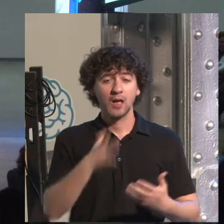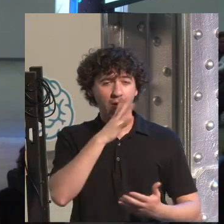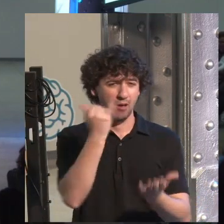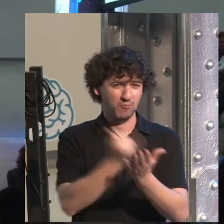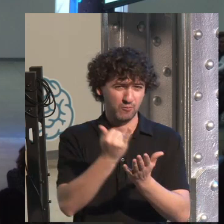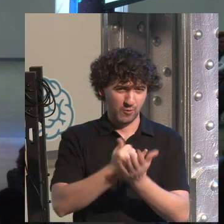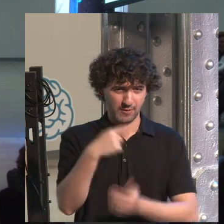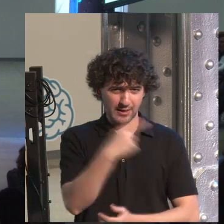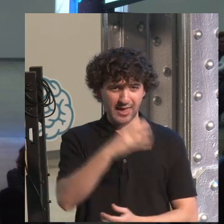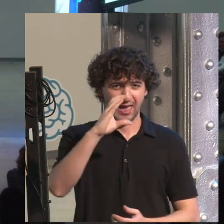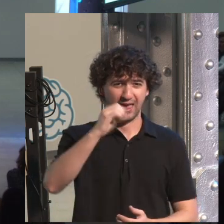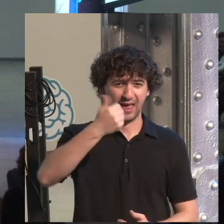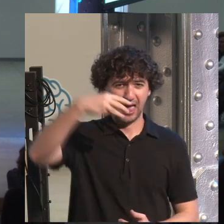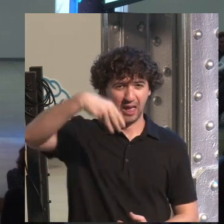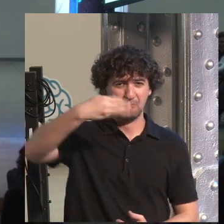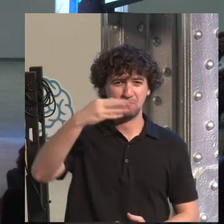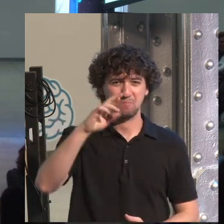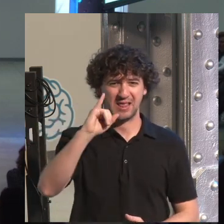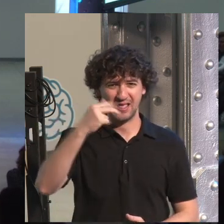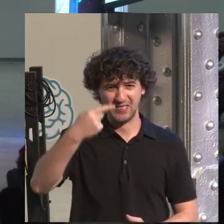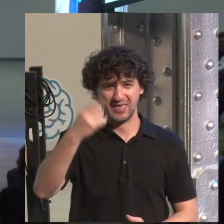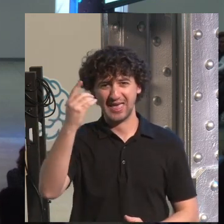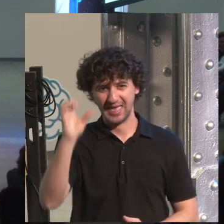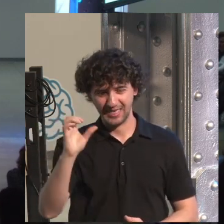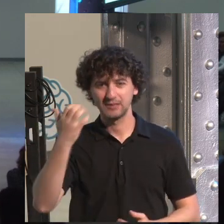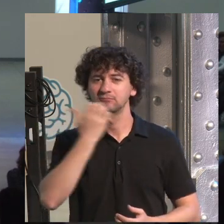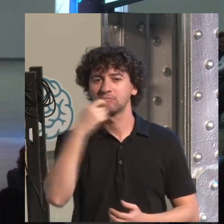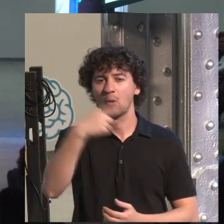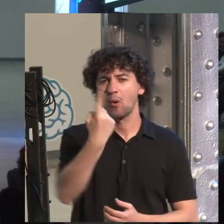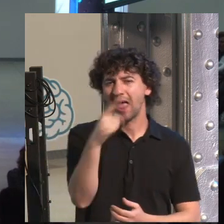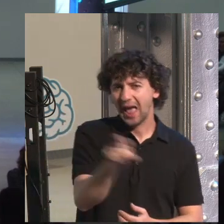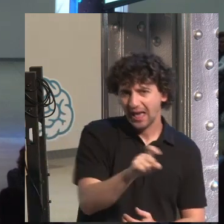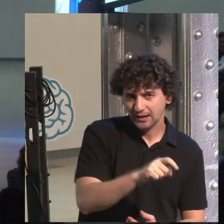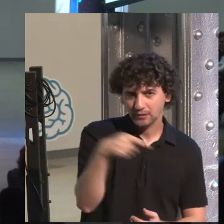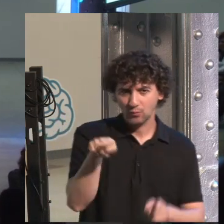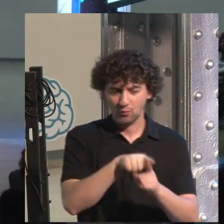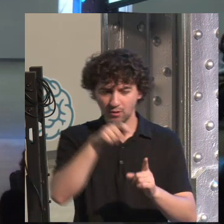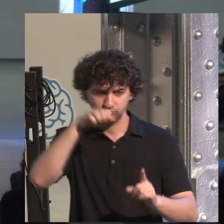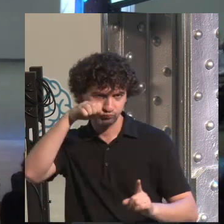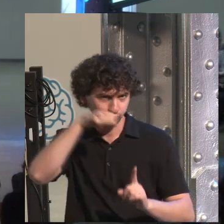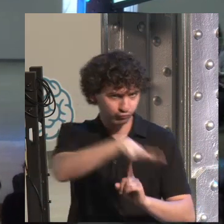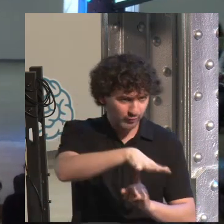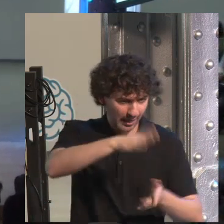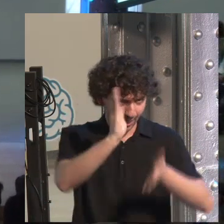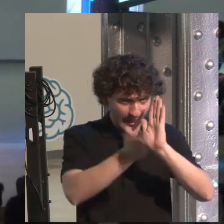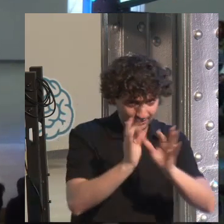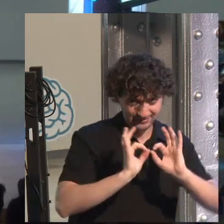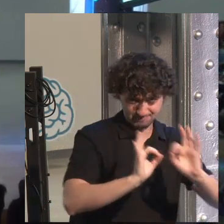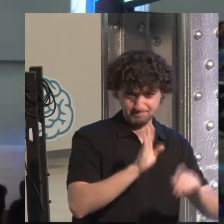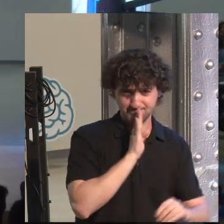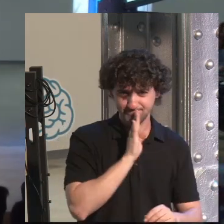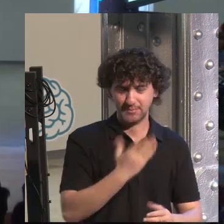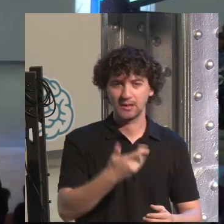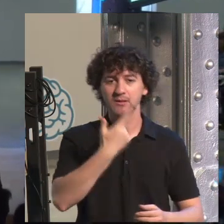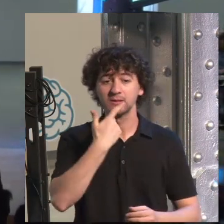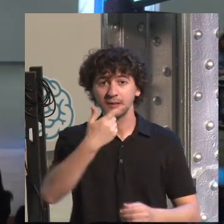Cambridge donde a esta rata le han introducido este implante de optogenética. Entonces, cuando está encendido y